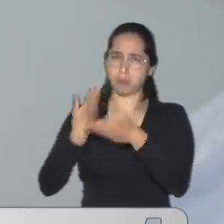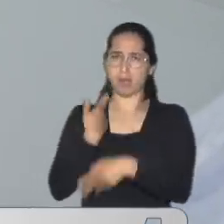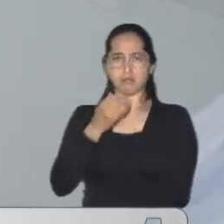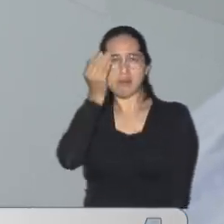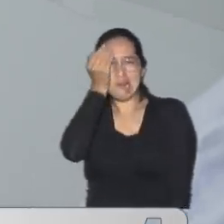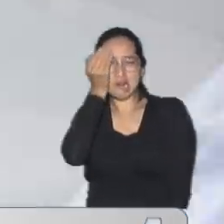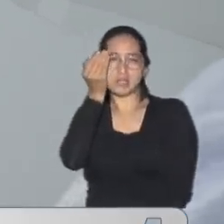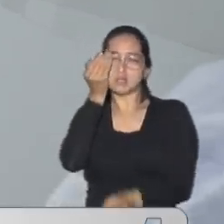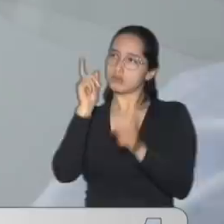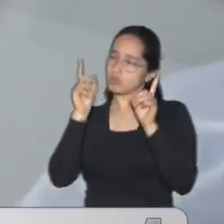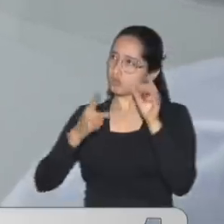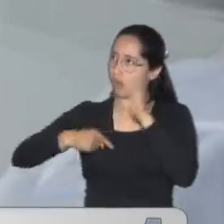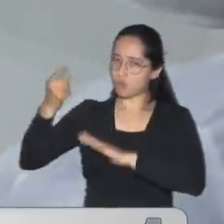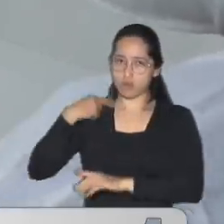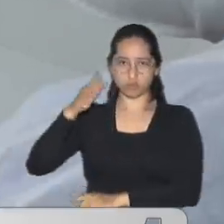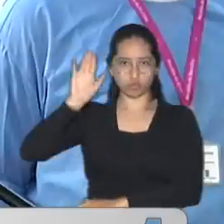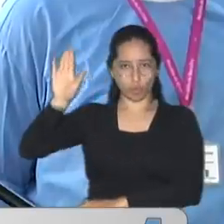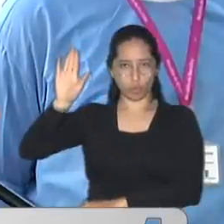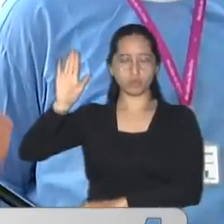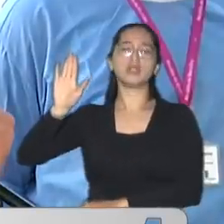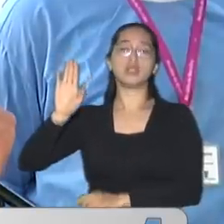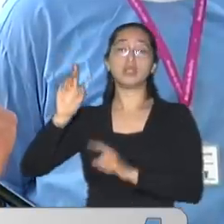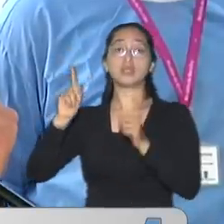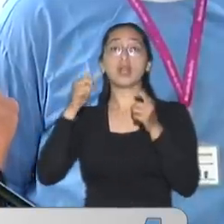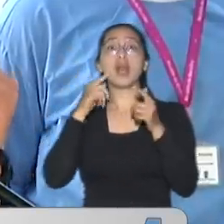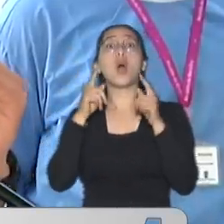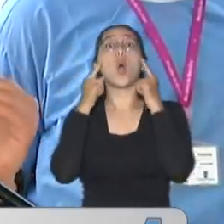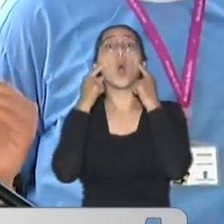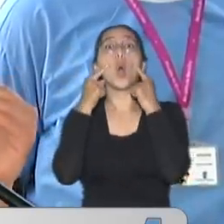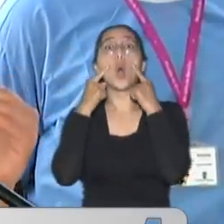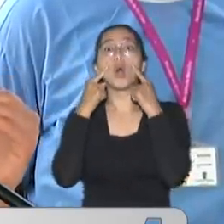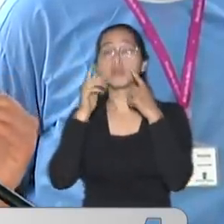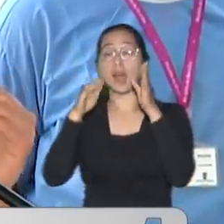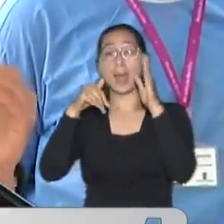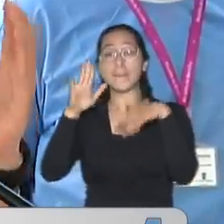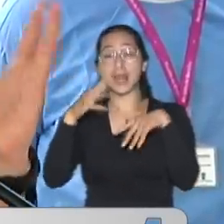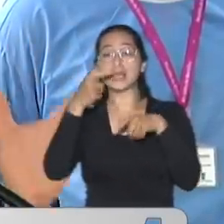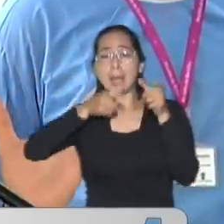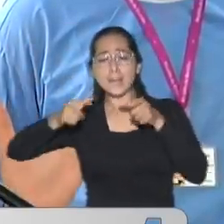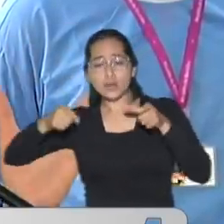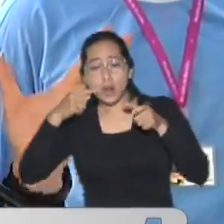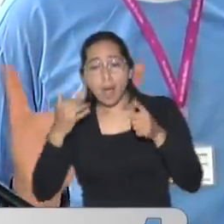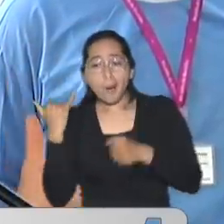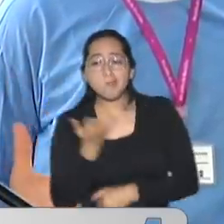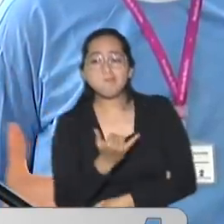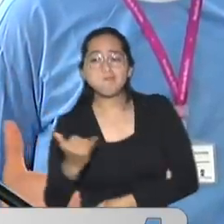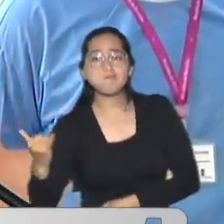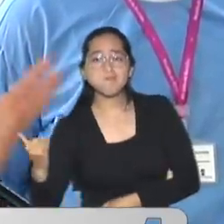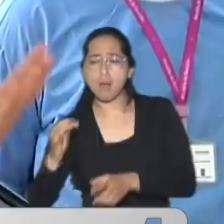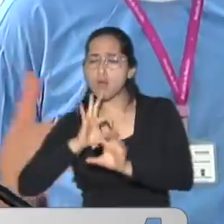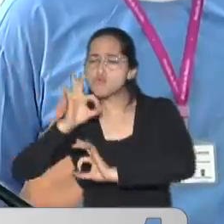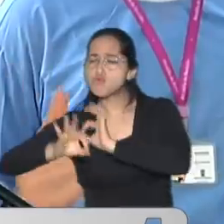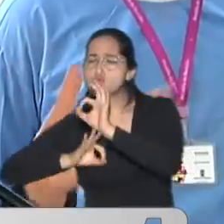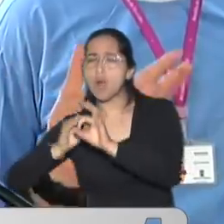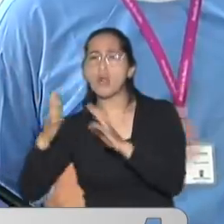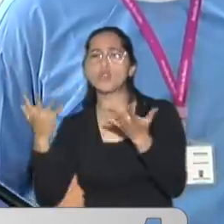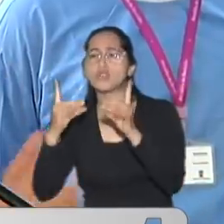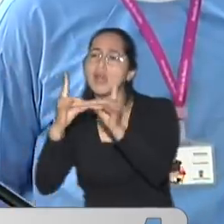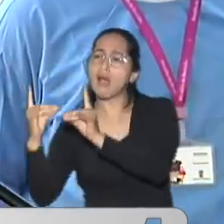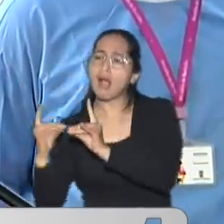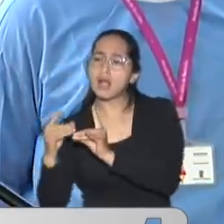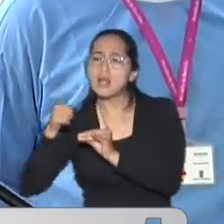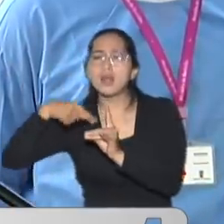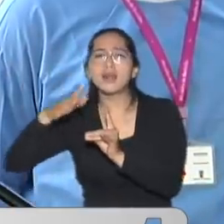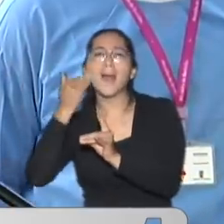qué será inicialmente para adultos mayores. La mayor cantidad de personas que están en cuidados intensivos, lamentablemente, están en estas